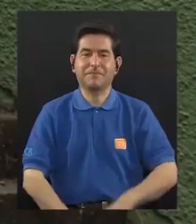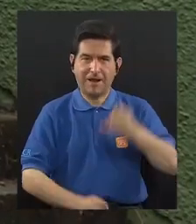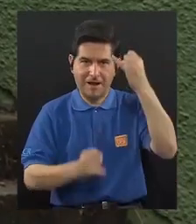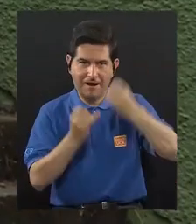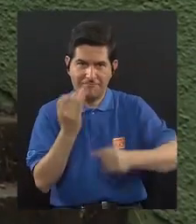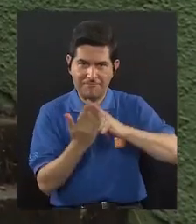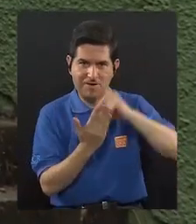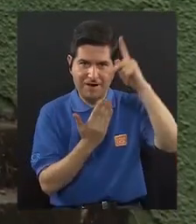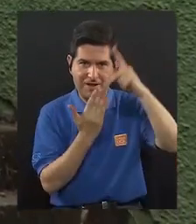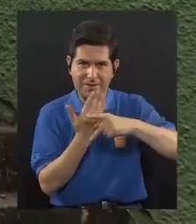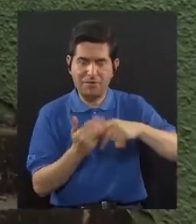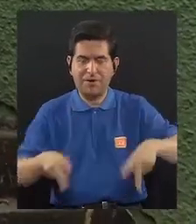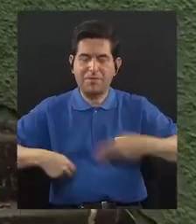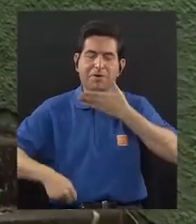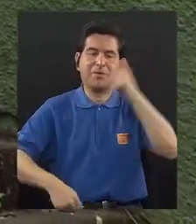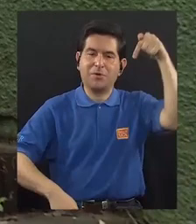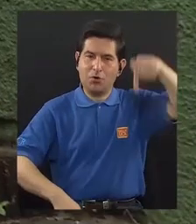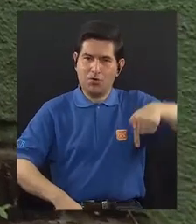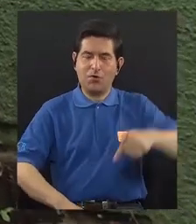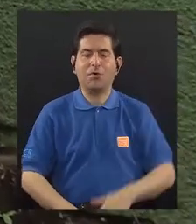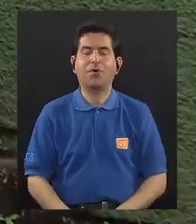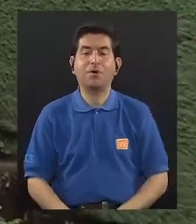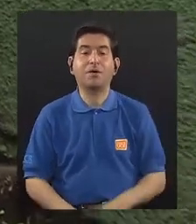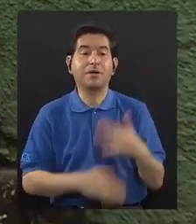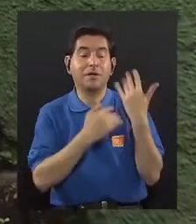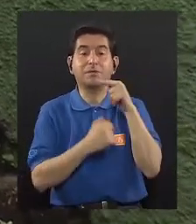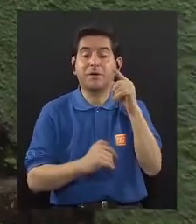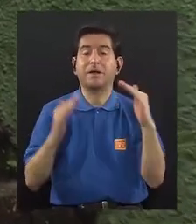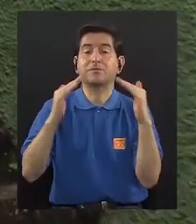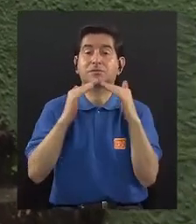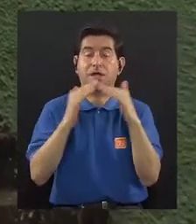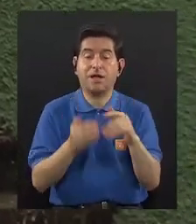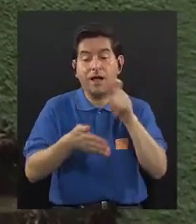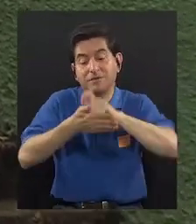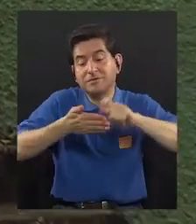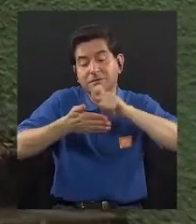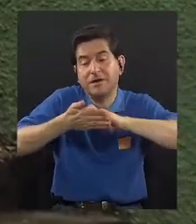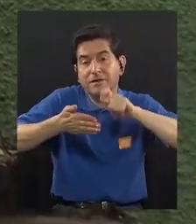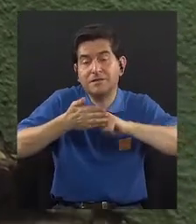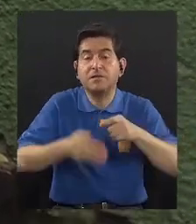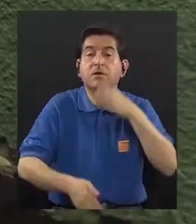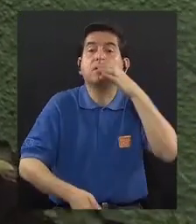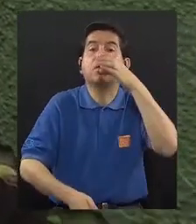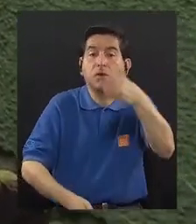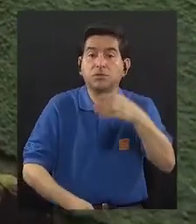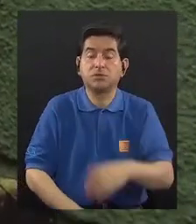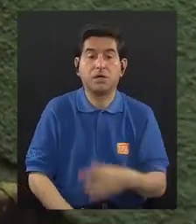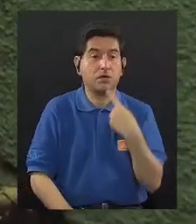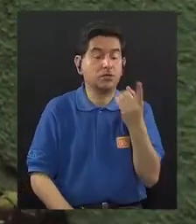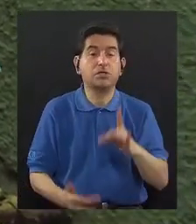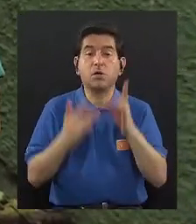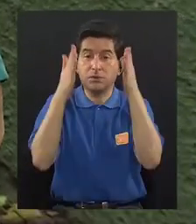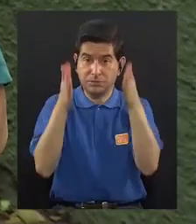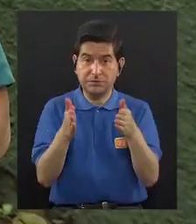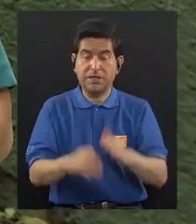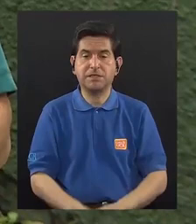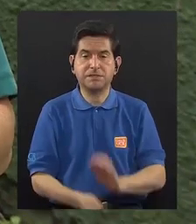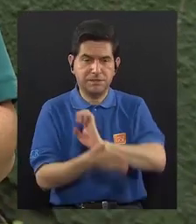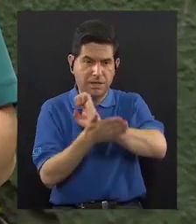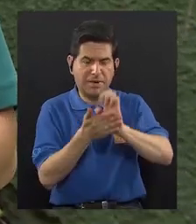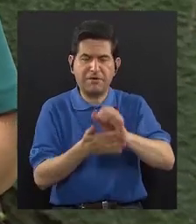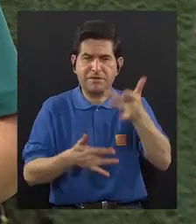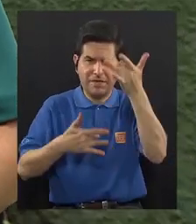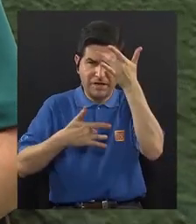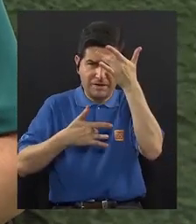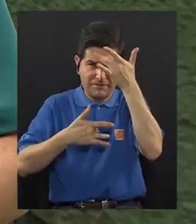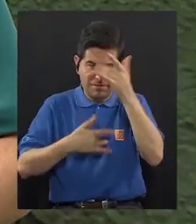hemos llegado al final de nuestra edición de vivir mejor esperando que en sus hogares hayan tomado nota de estas recomendaciones que ha dado el experto para